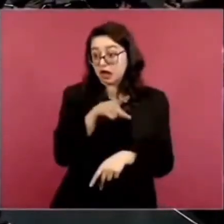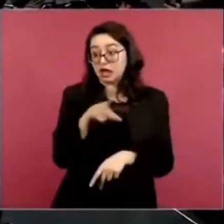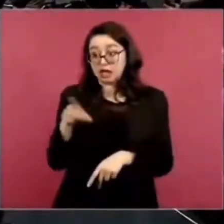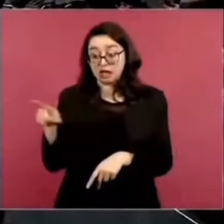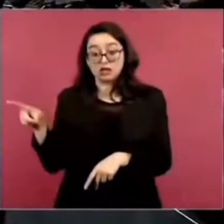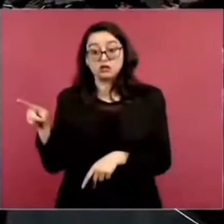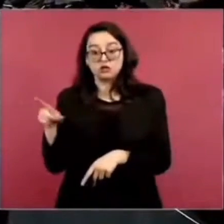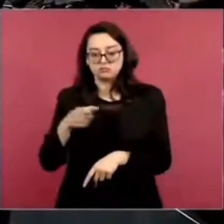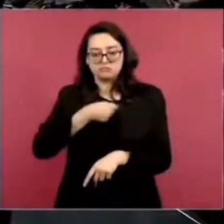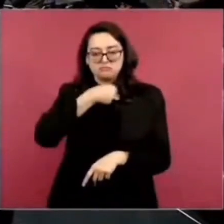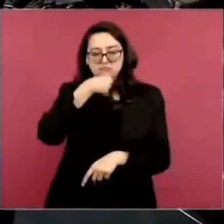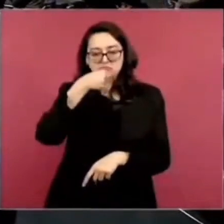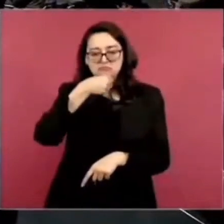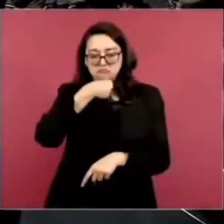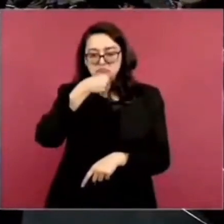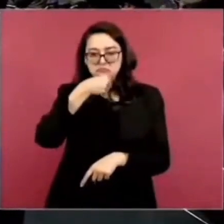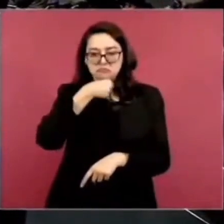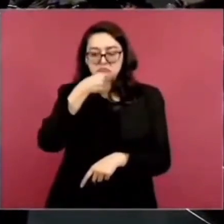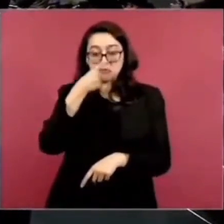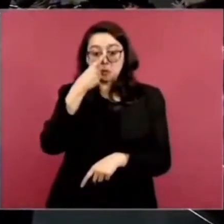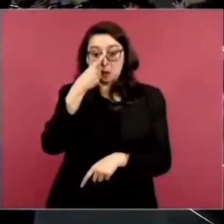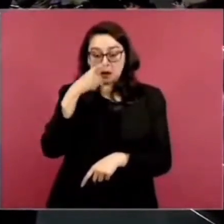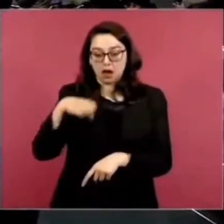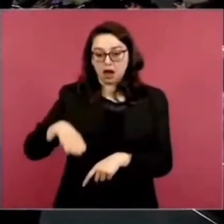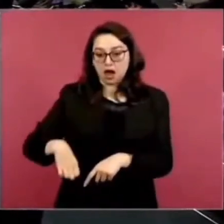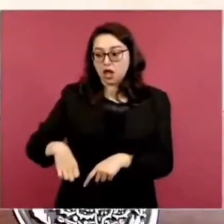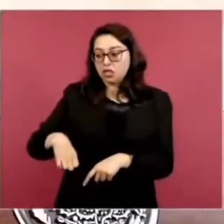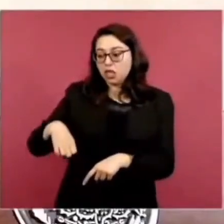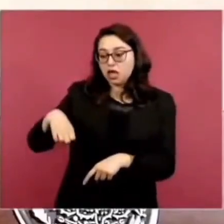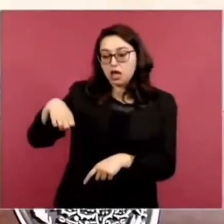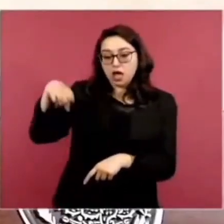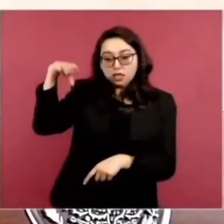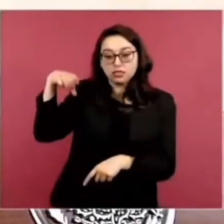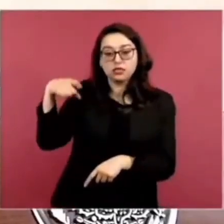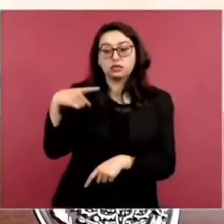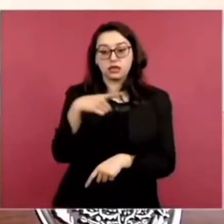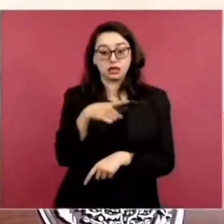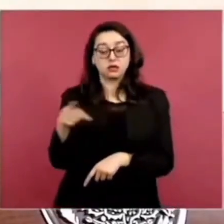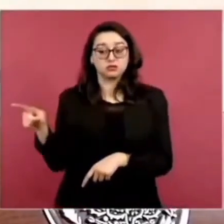esclavizada, aunque no se le llamaba así,